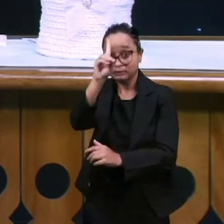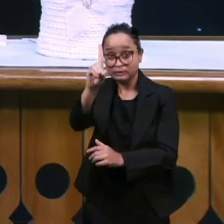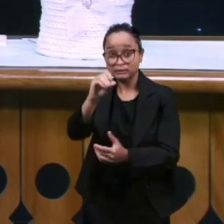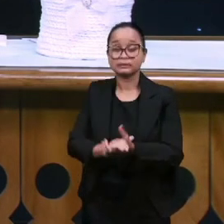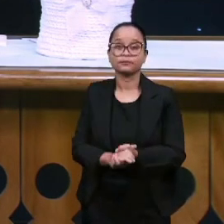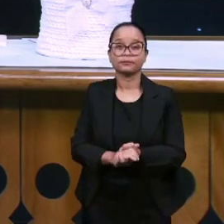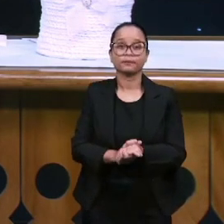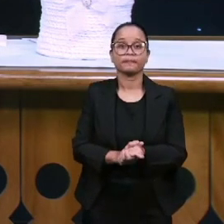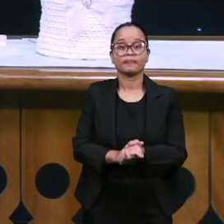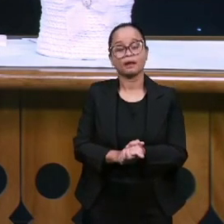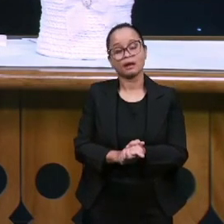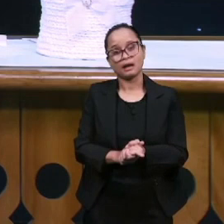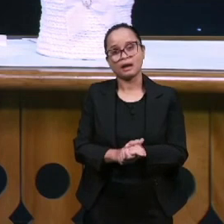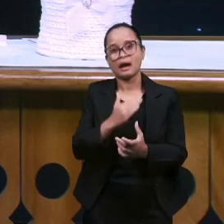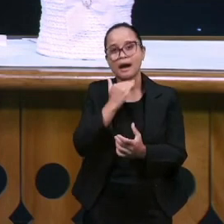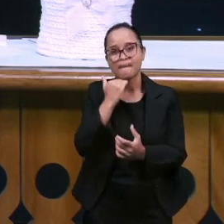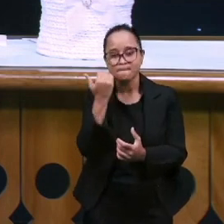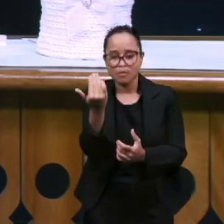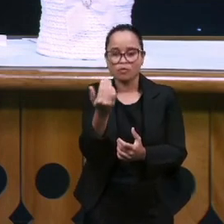podemos decir,